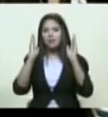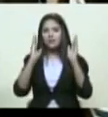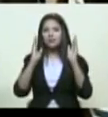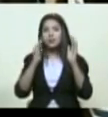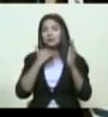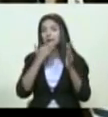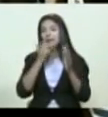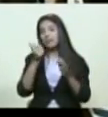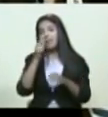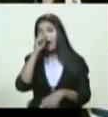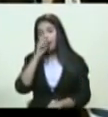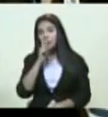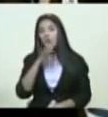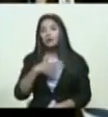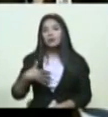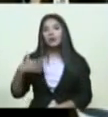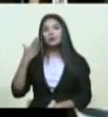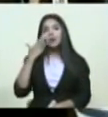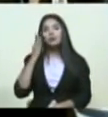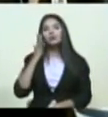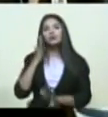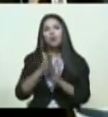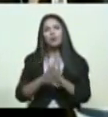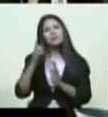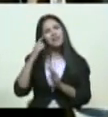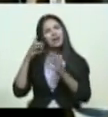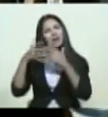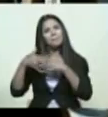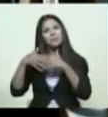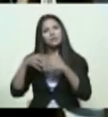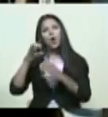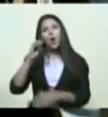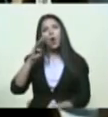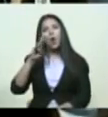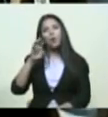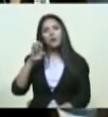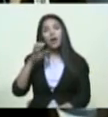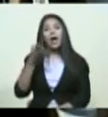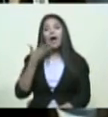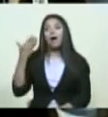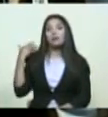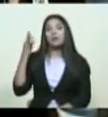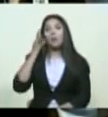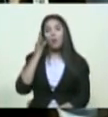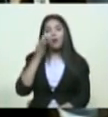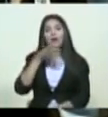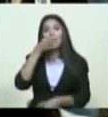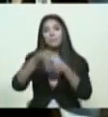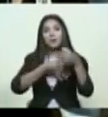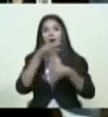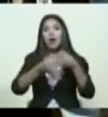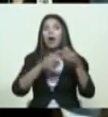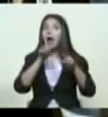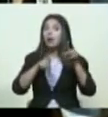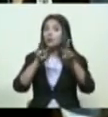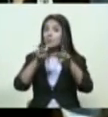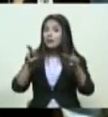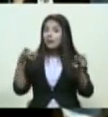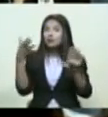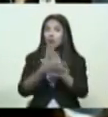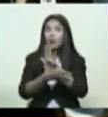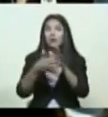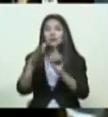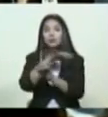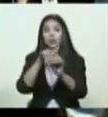años? Y quizás saber también sobre el tema de Odebrecht. Ya la fiscal Luis Ortega Díaz adelantaba en su gestión anterior algún tipo de investigación sobre este caso,